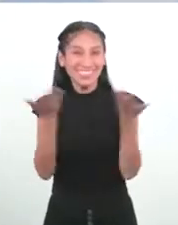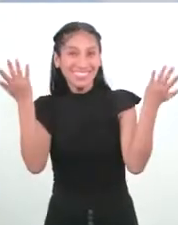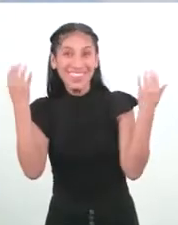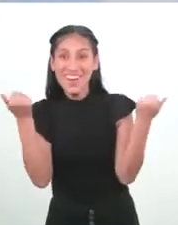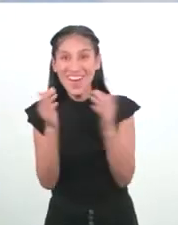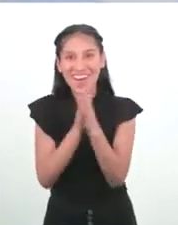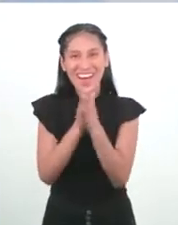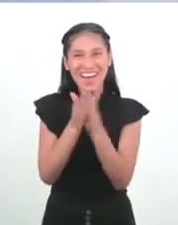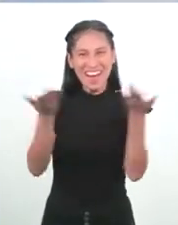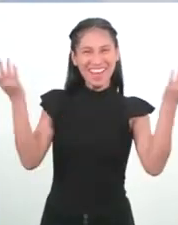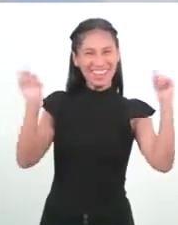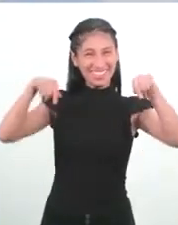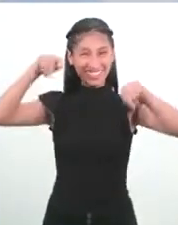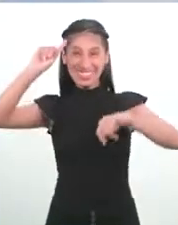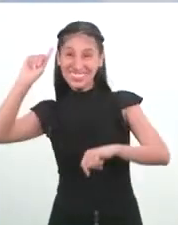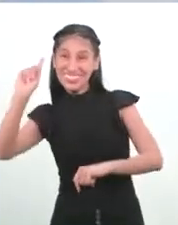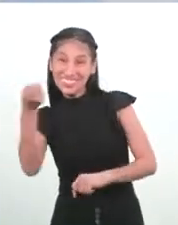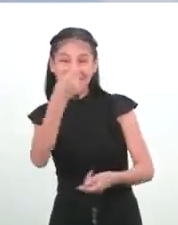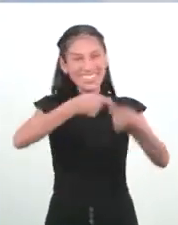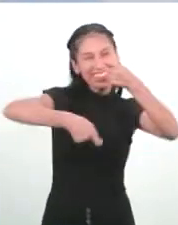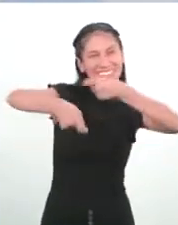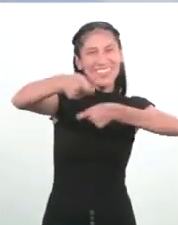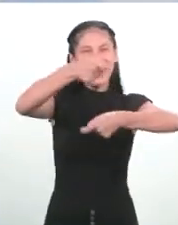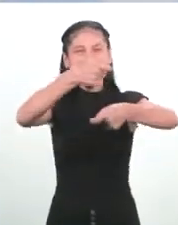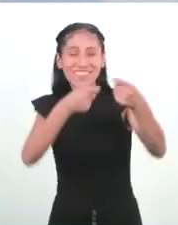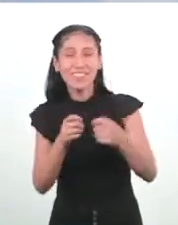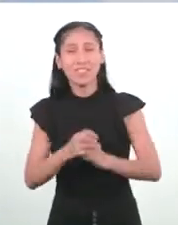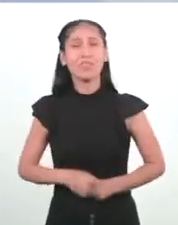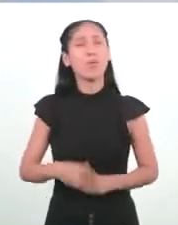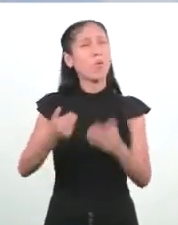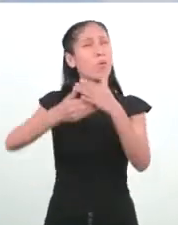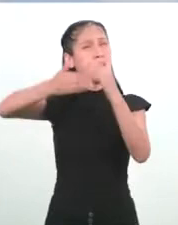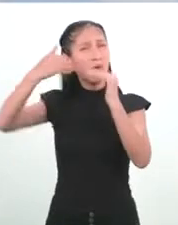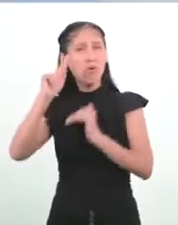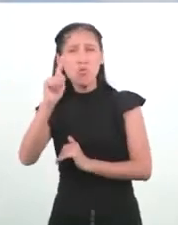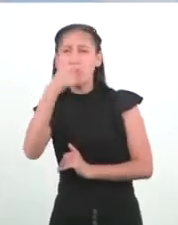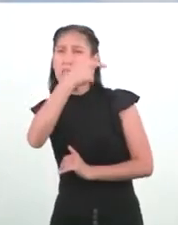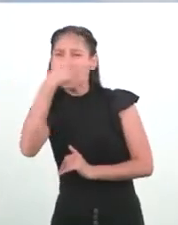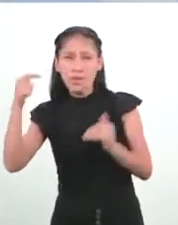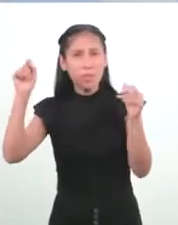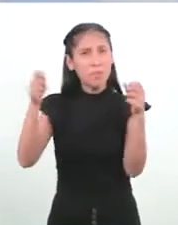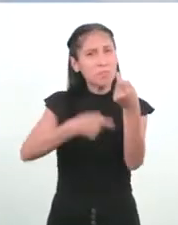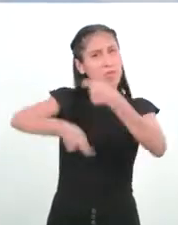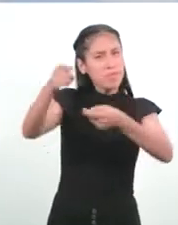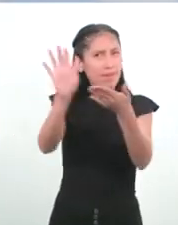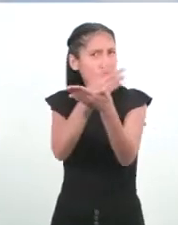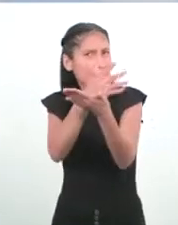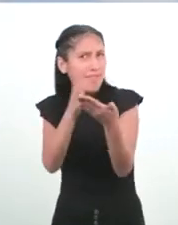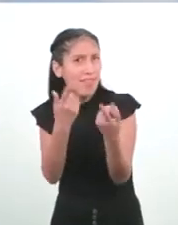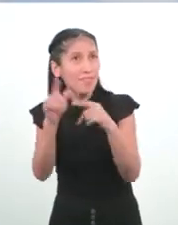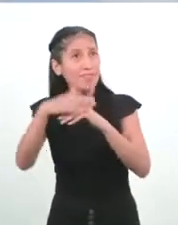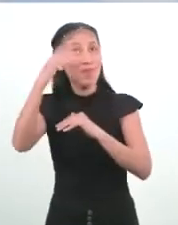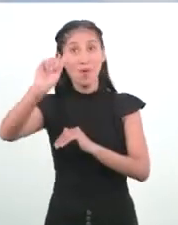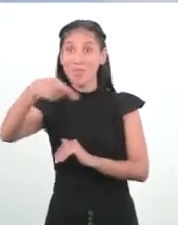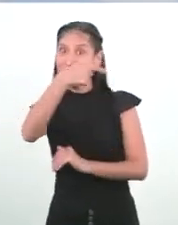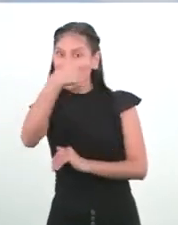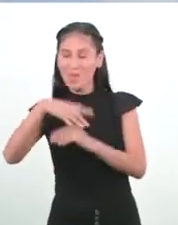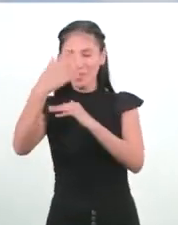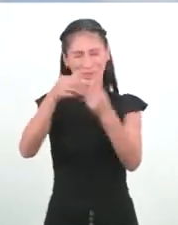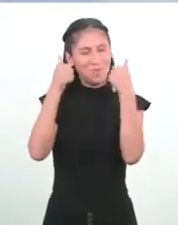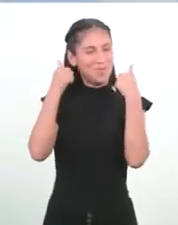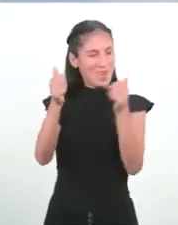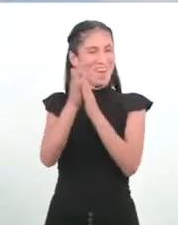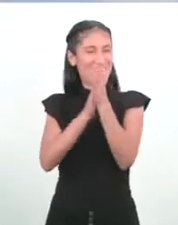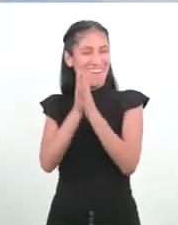¡Por fin! Primera venta después de 1 semana. Jamás pensé que tener un emprendimiento sería un